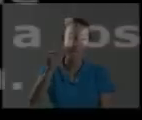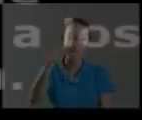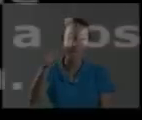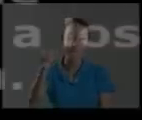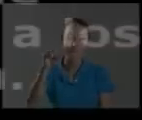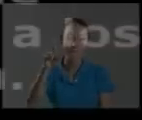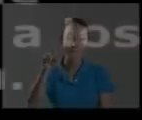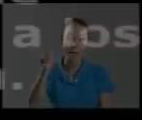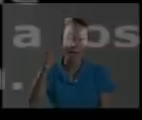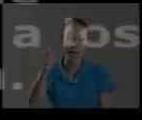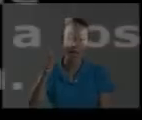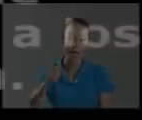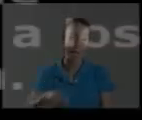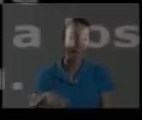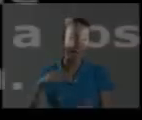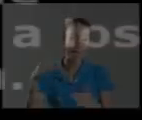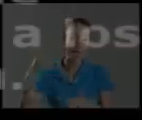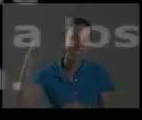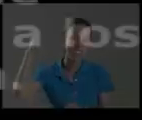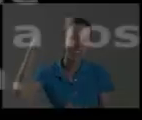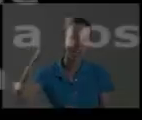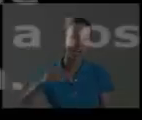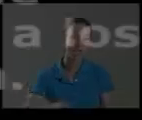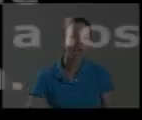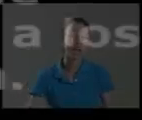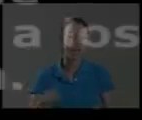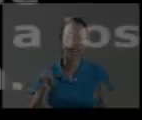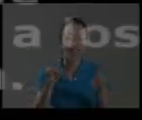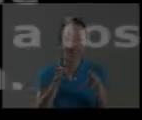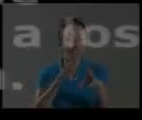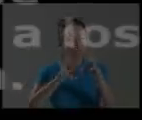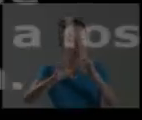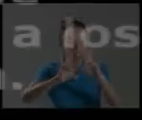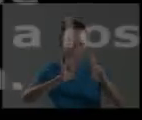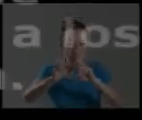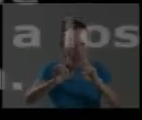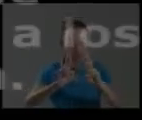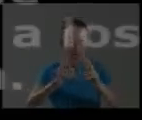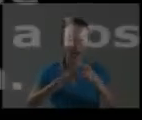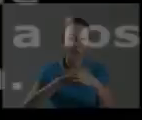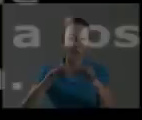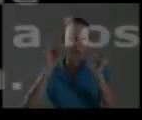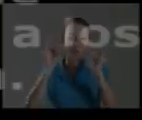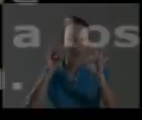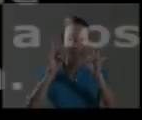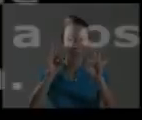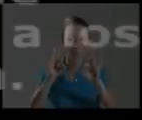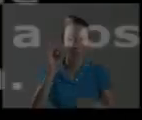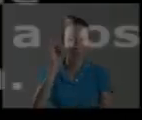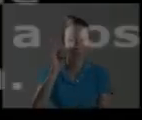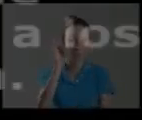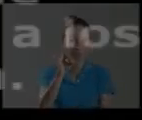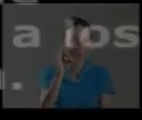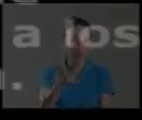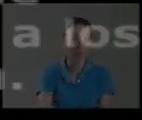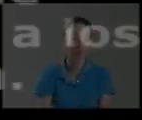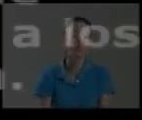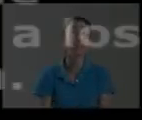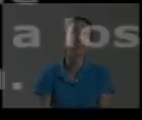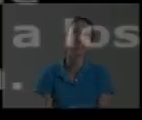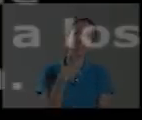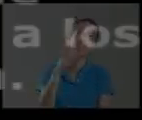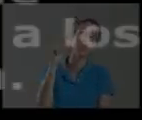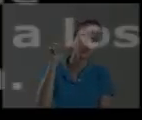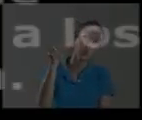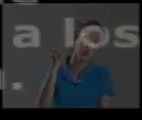una vara. Y el que usa, bueno, todos los ministros usaban vara, pues, pero se relaciona la vara mucho con el pastor.